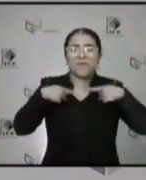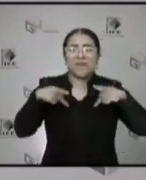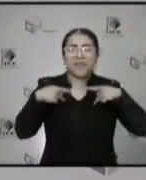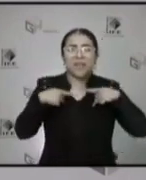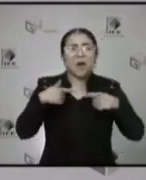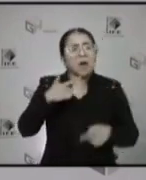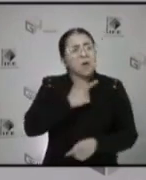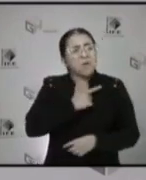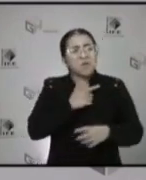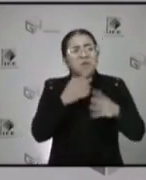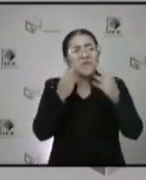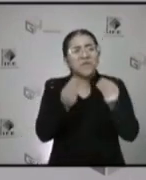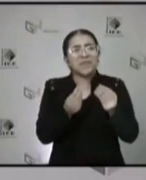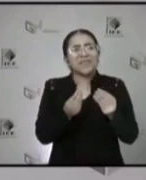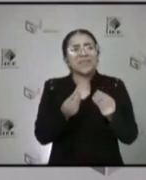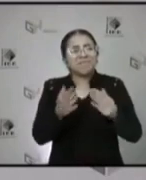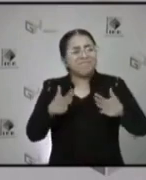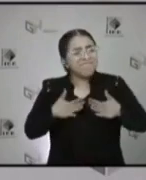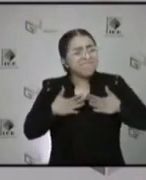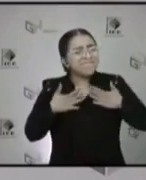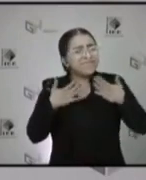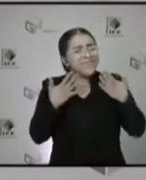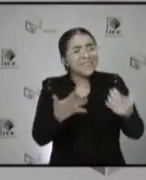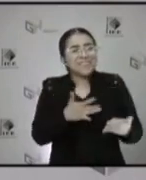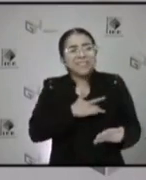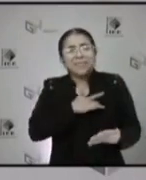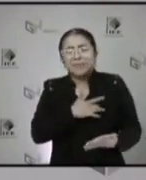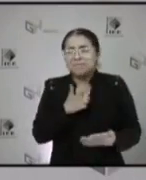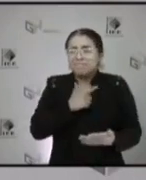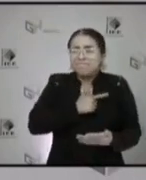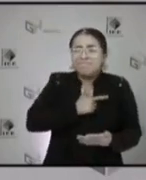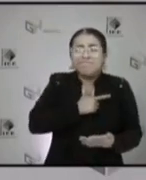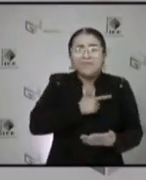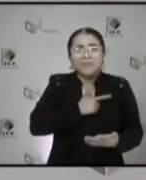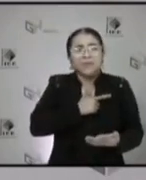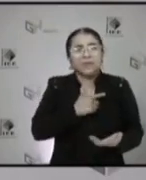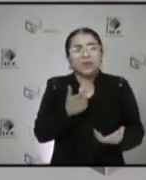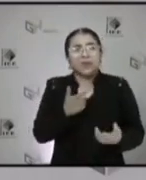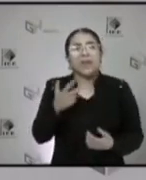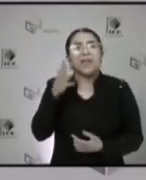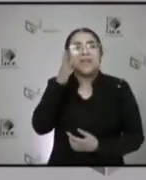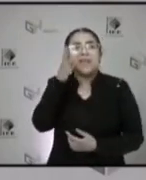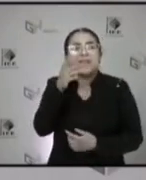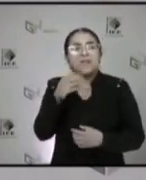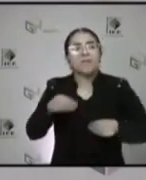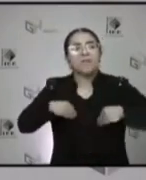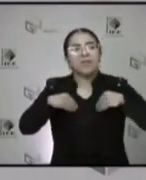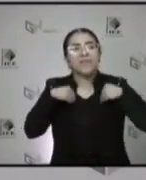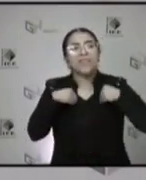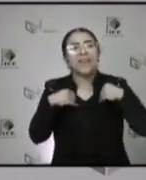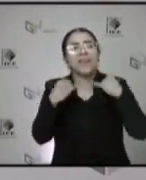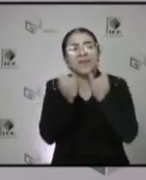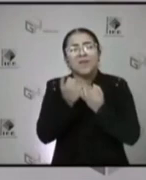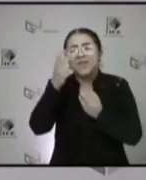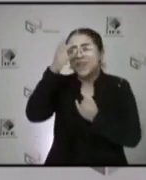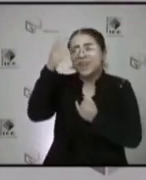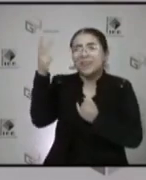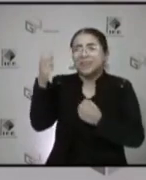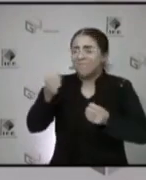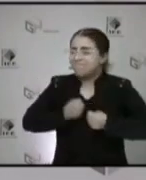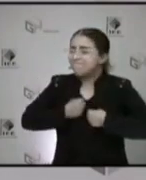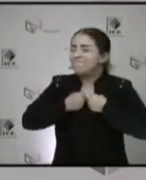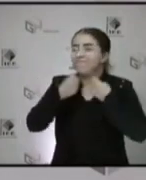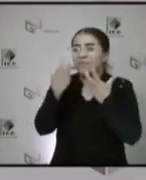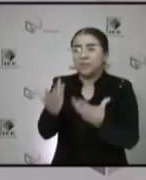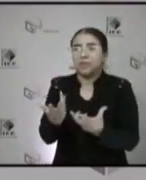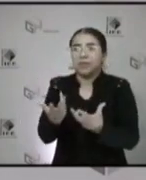gusta hacerlo, porque es mi pasión, porque es mi misión de vida, porque estoy dispuesta a dar mi vida por los hidalguenses, porque